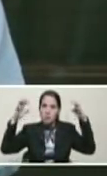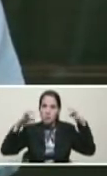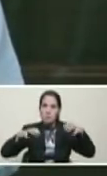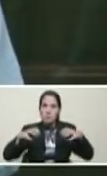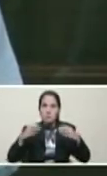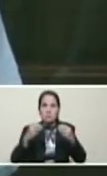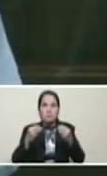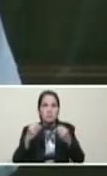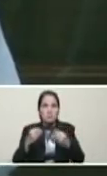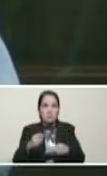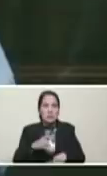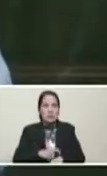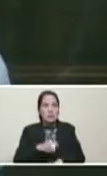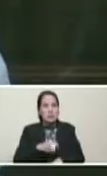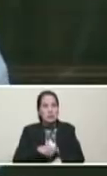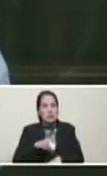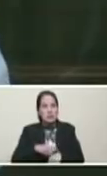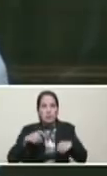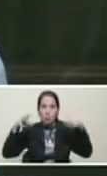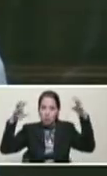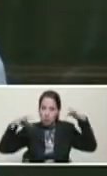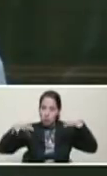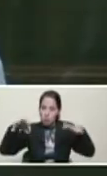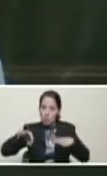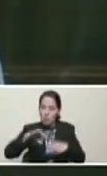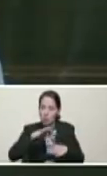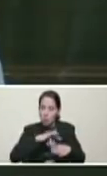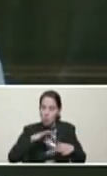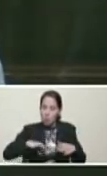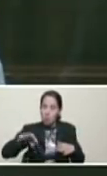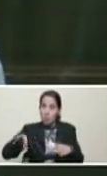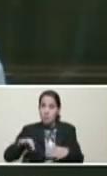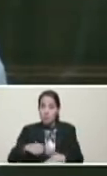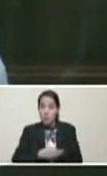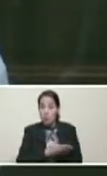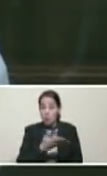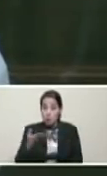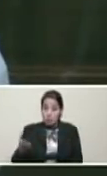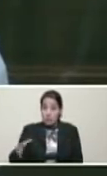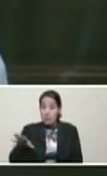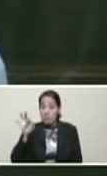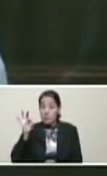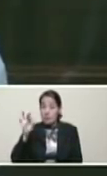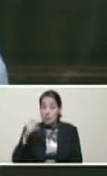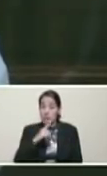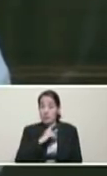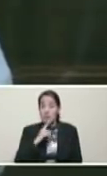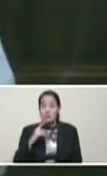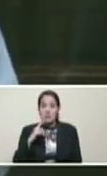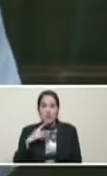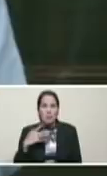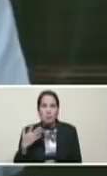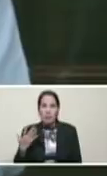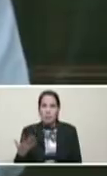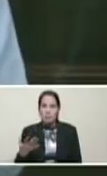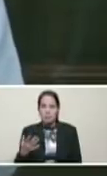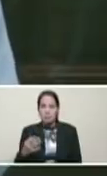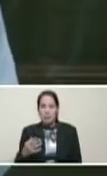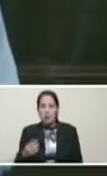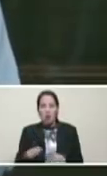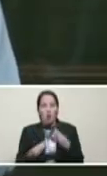de siembra de lluvias que ustedes los especialistas llaman el ciclo de